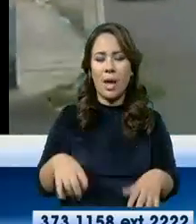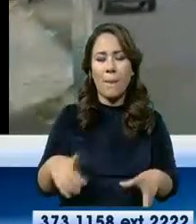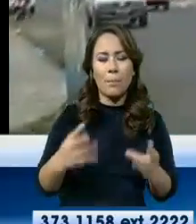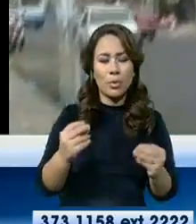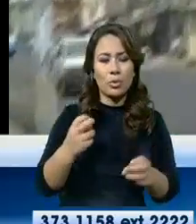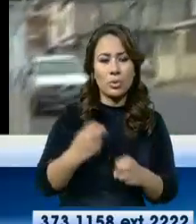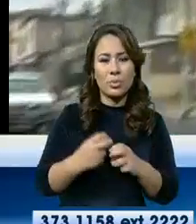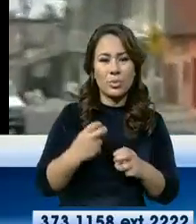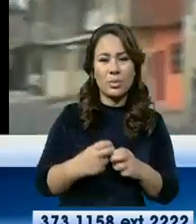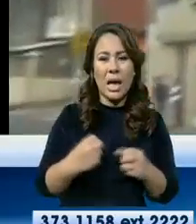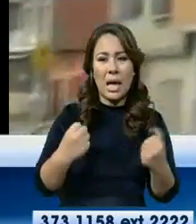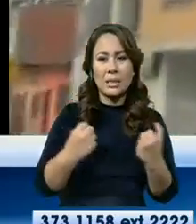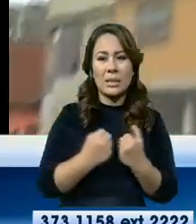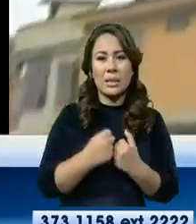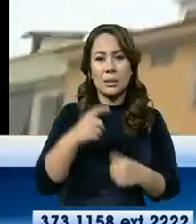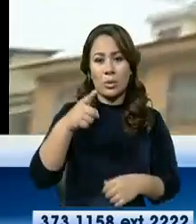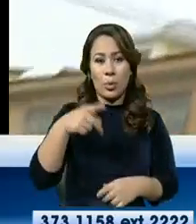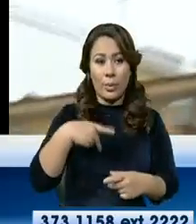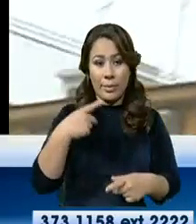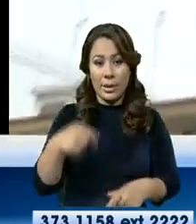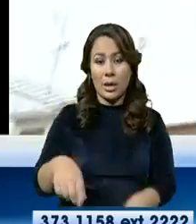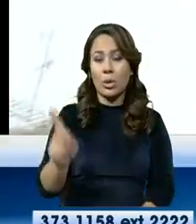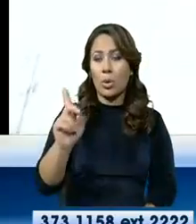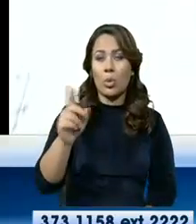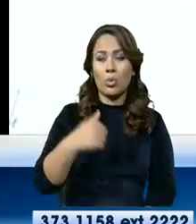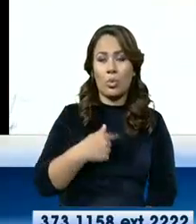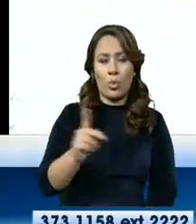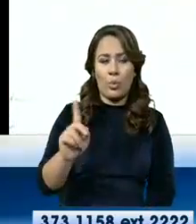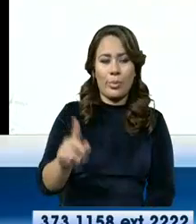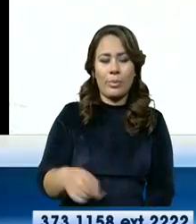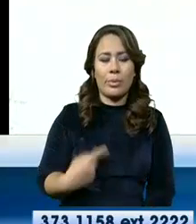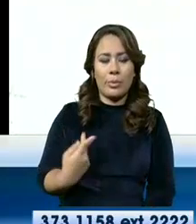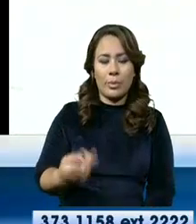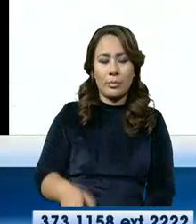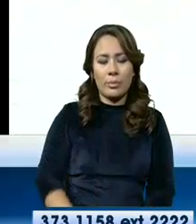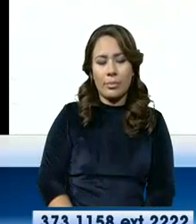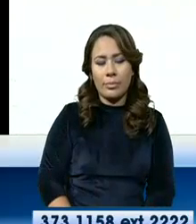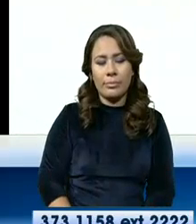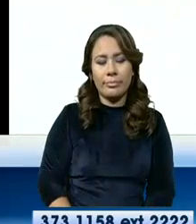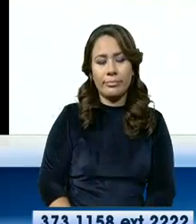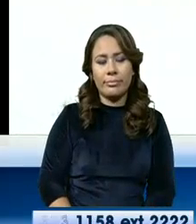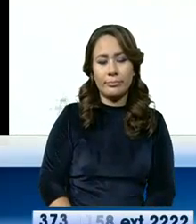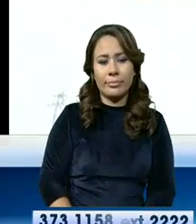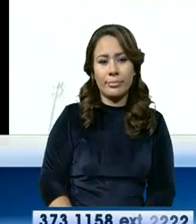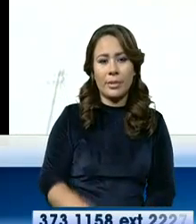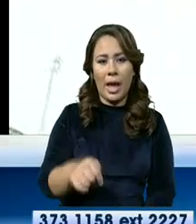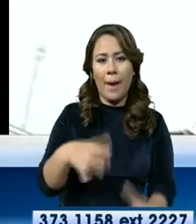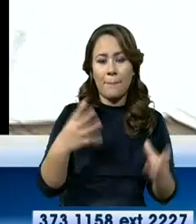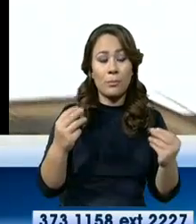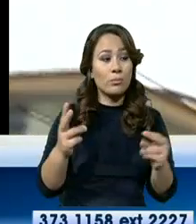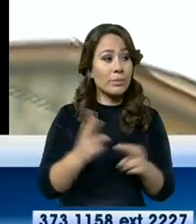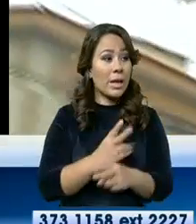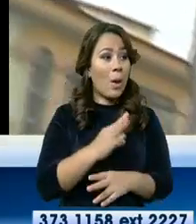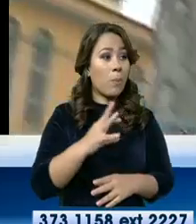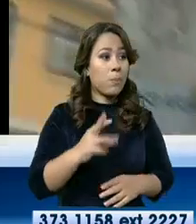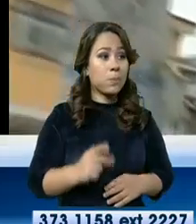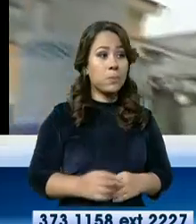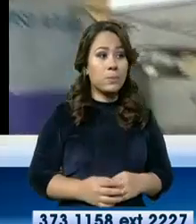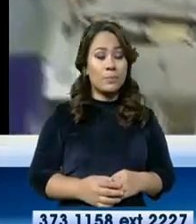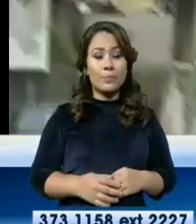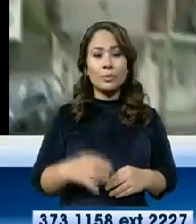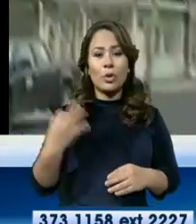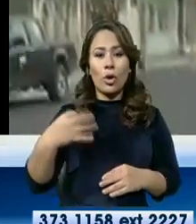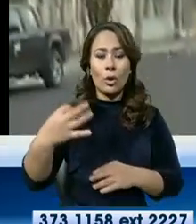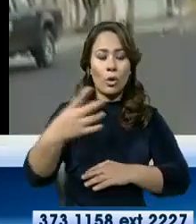manifiesta. Yo no vivo por aquí. No vivo por aquí, dice. Bueno, por acá, mi estimada amiga, son constantes los accidentes en este punto. Todos los días